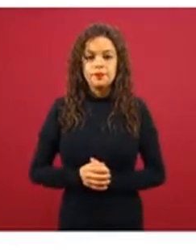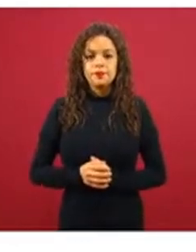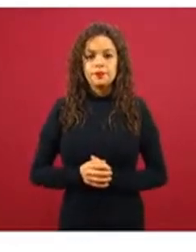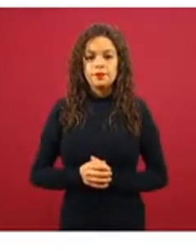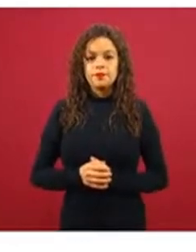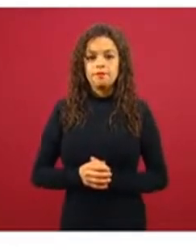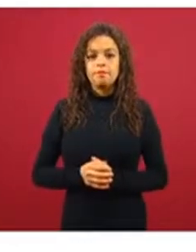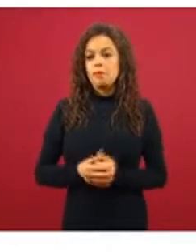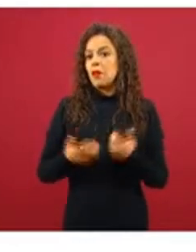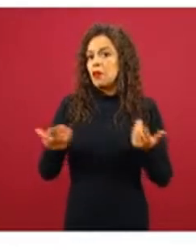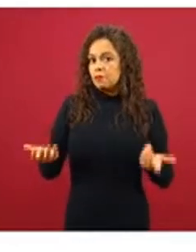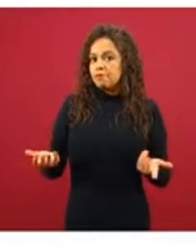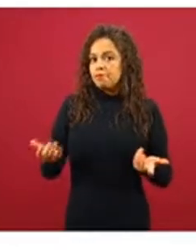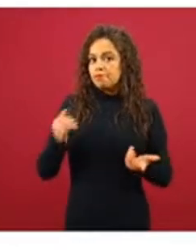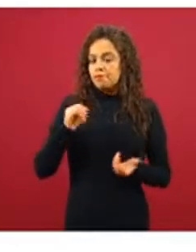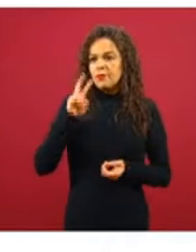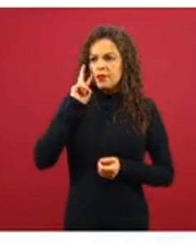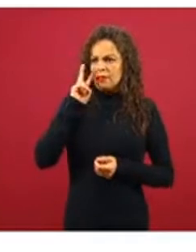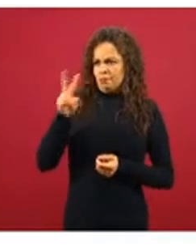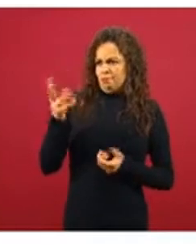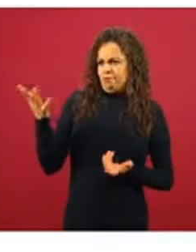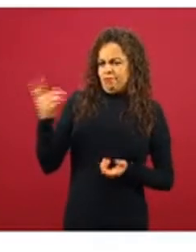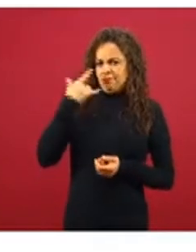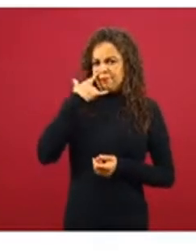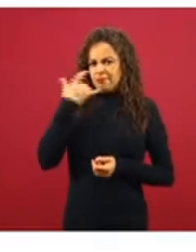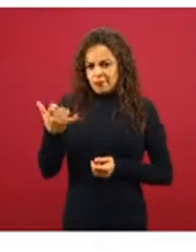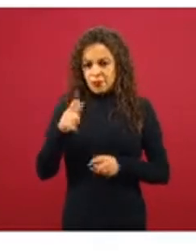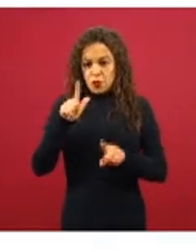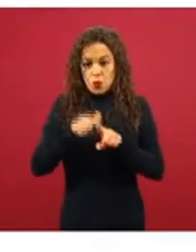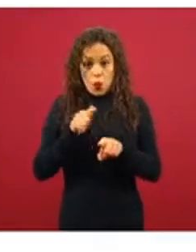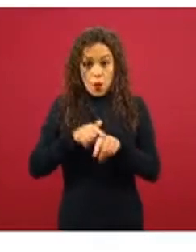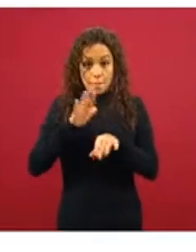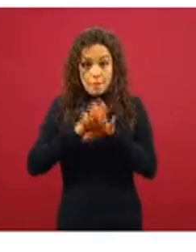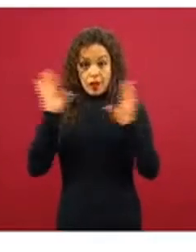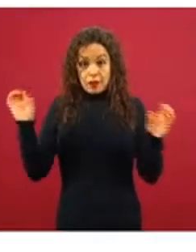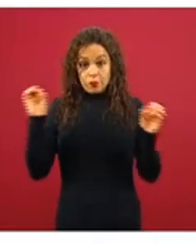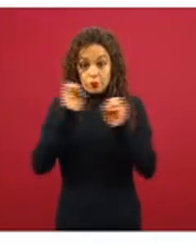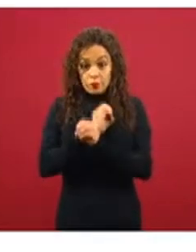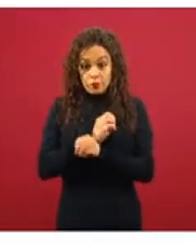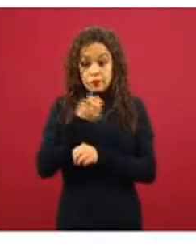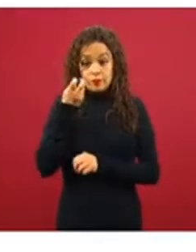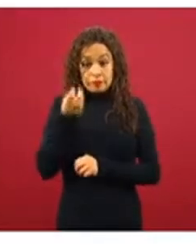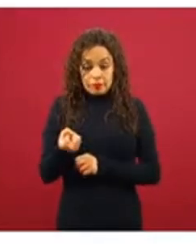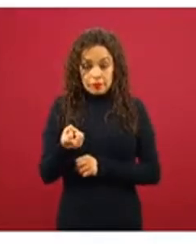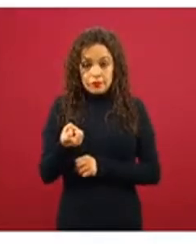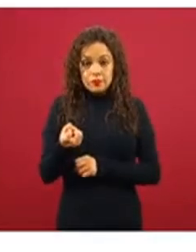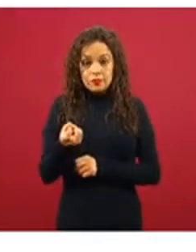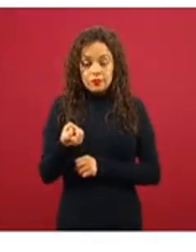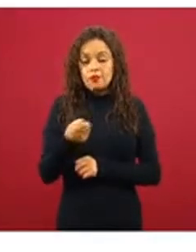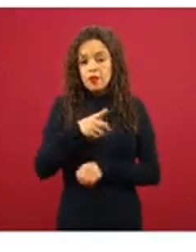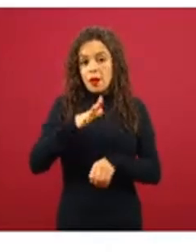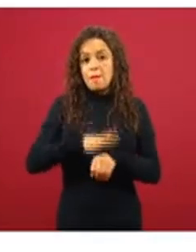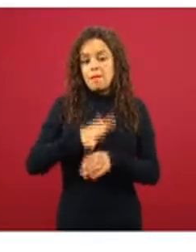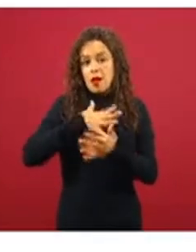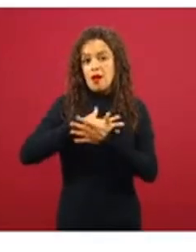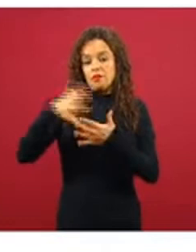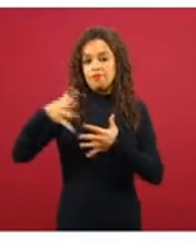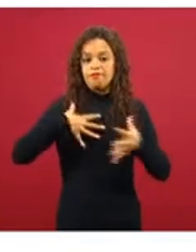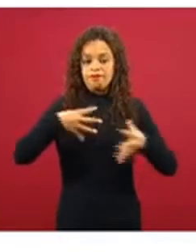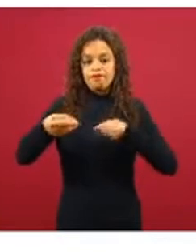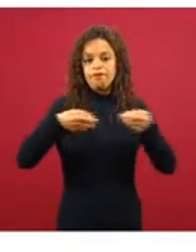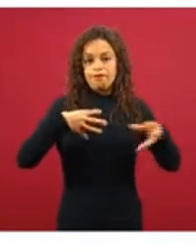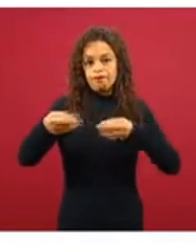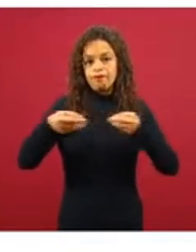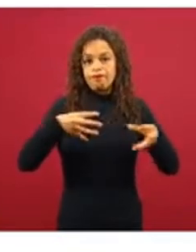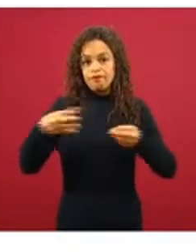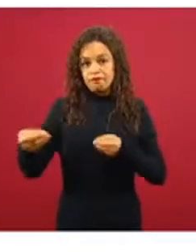atención de que las entidades que tienen los colores más oscuros son las que en su momento presentan la mayor transmisión y afectación, en este caso